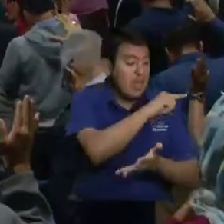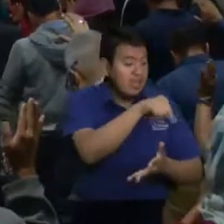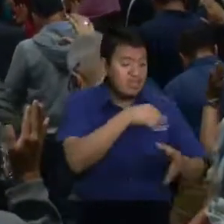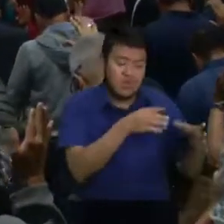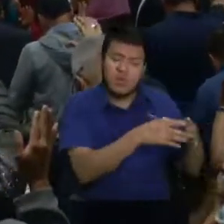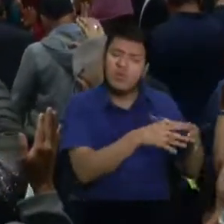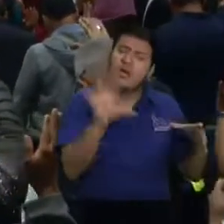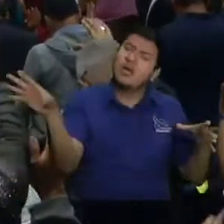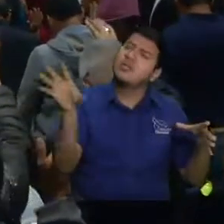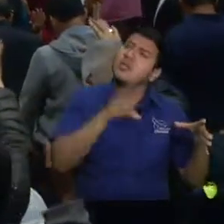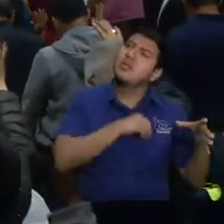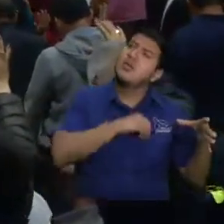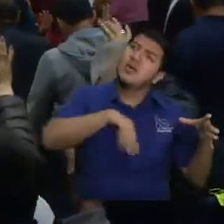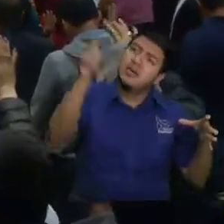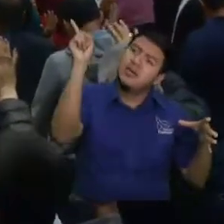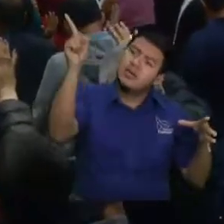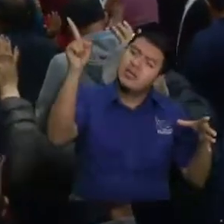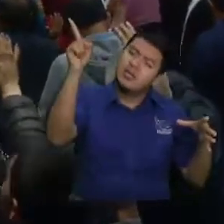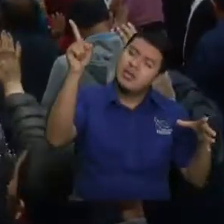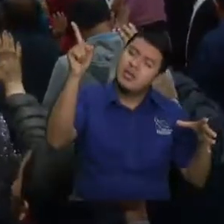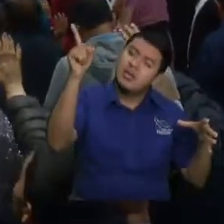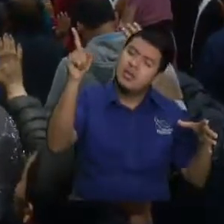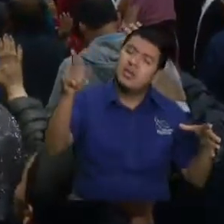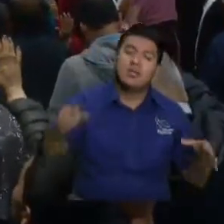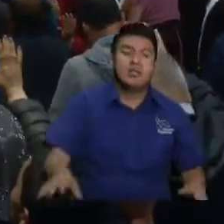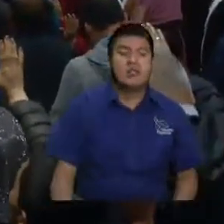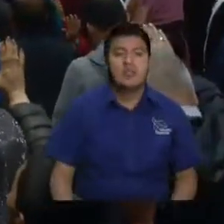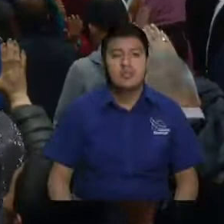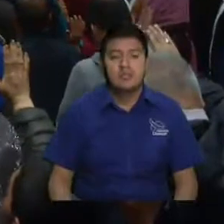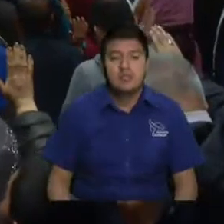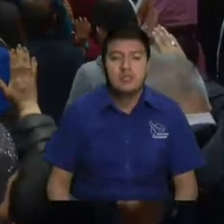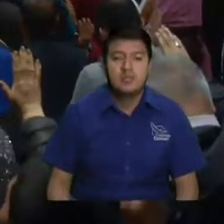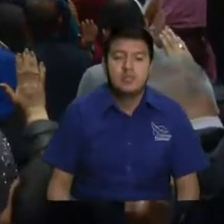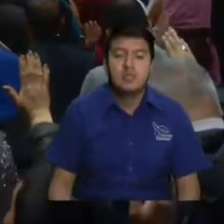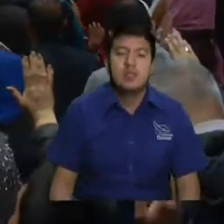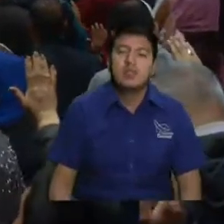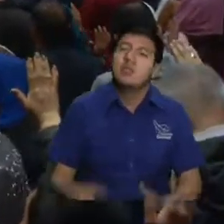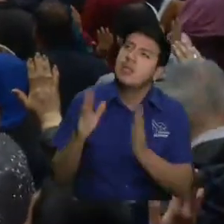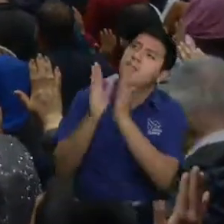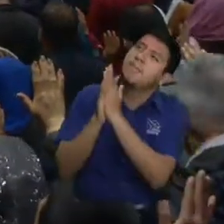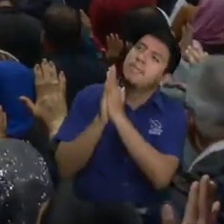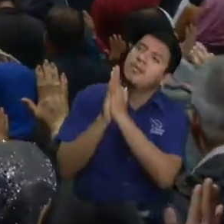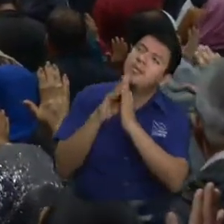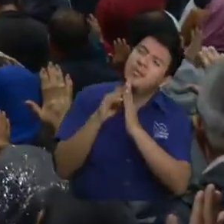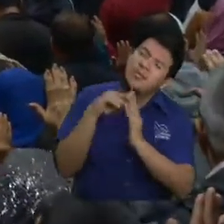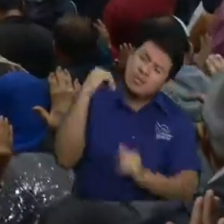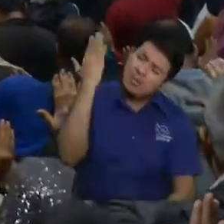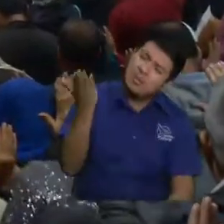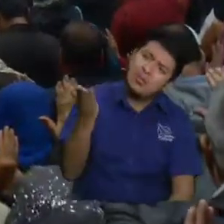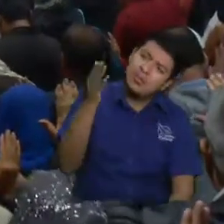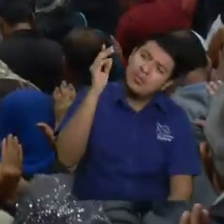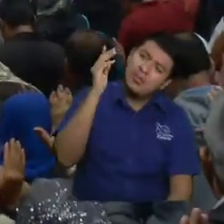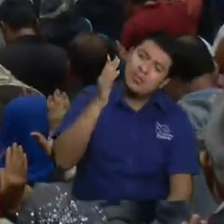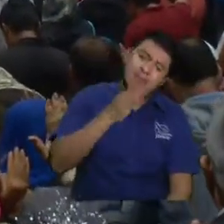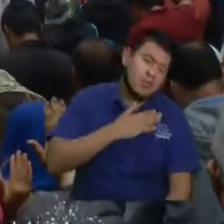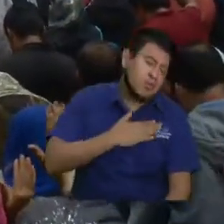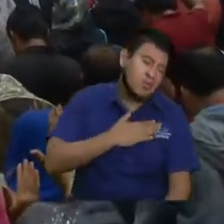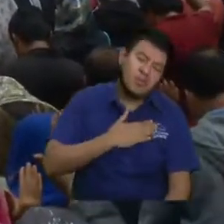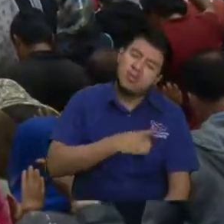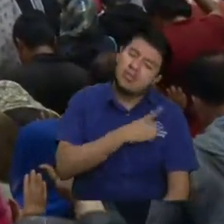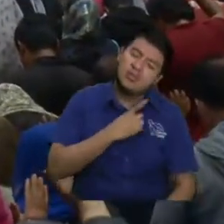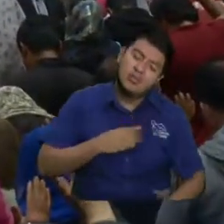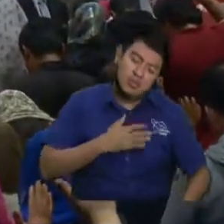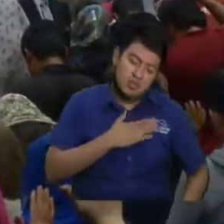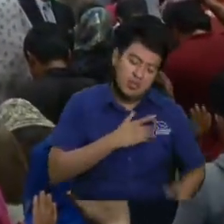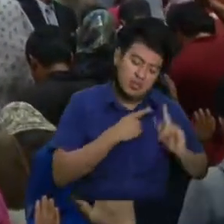proviene del Espíritu Santo y no de un discurso humano. Te rogamos con todo nuestro corazón